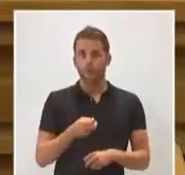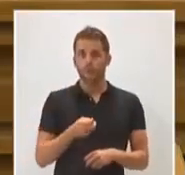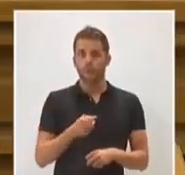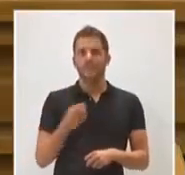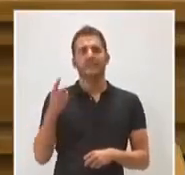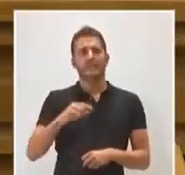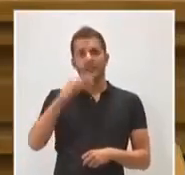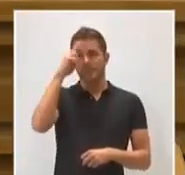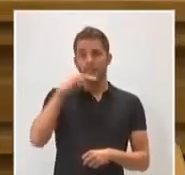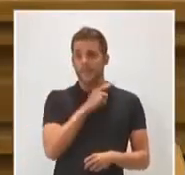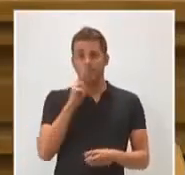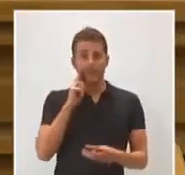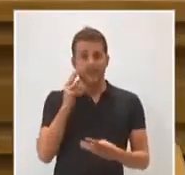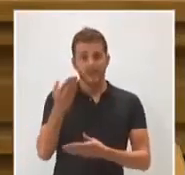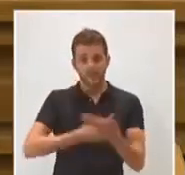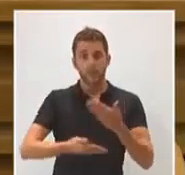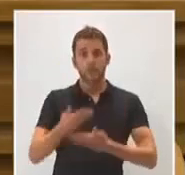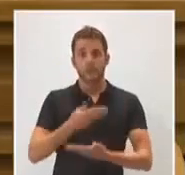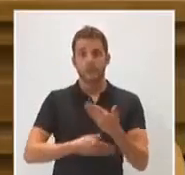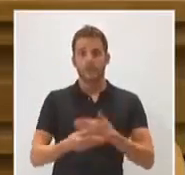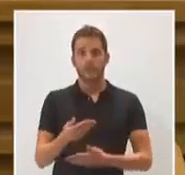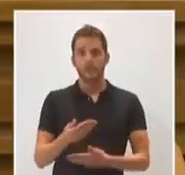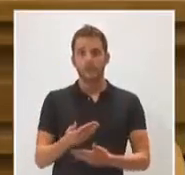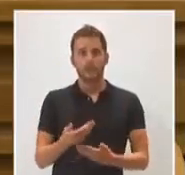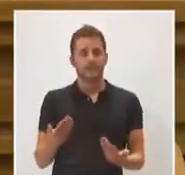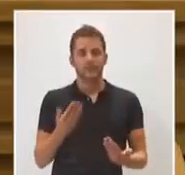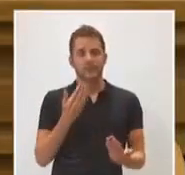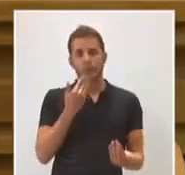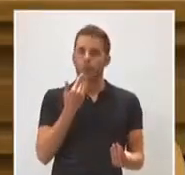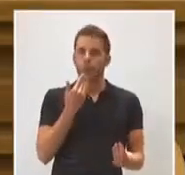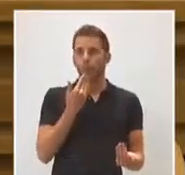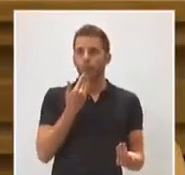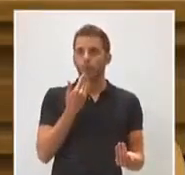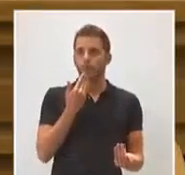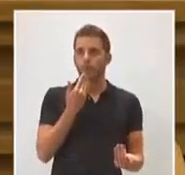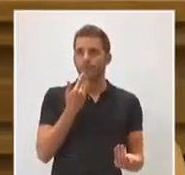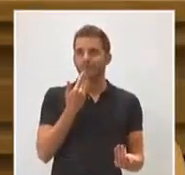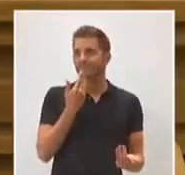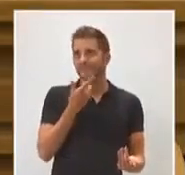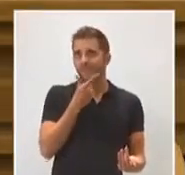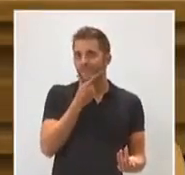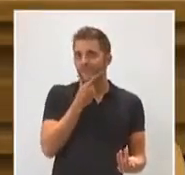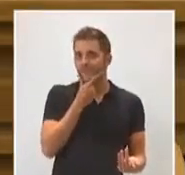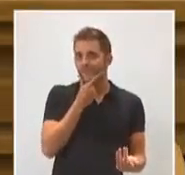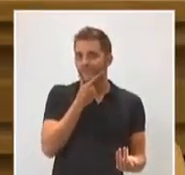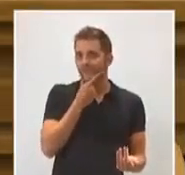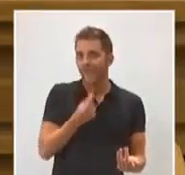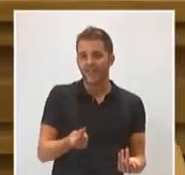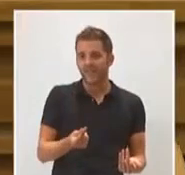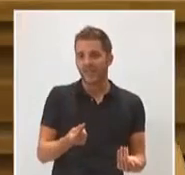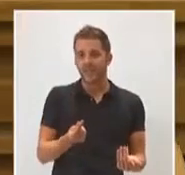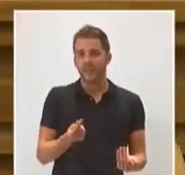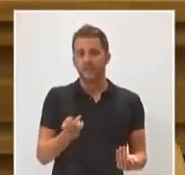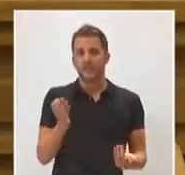de los padres y madres hacia casi casi como les diría yo tener claro que iba a ser fácil y va a ser lógico